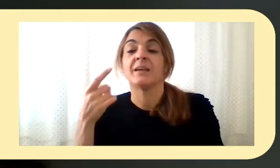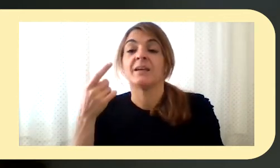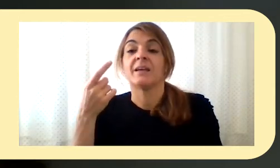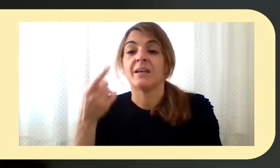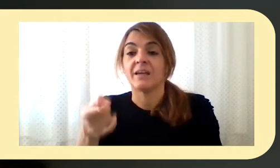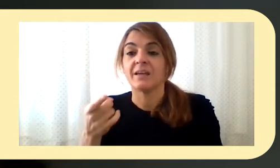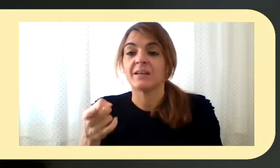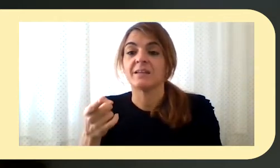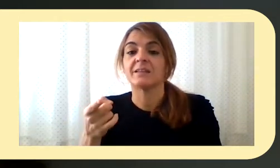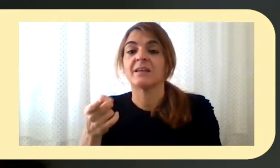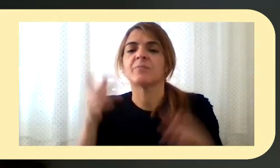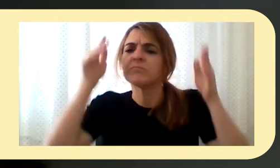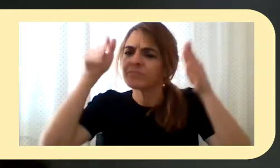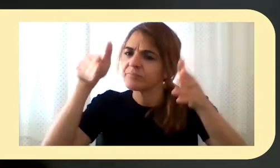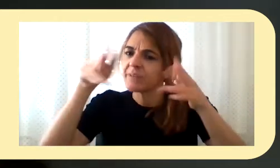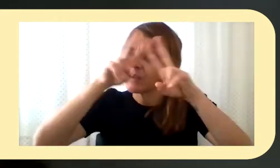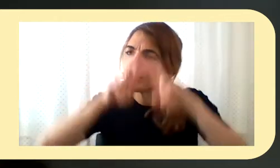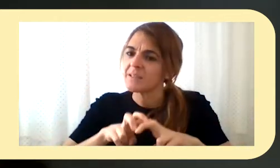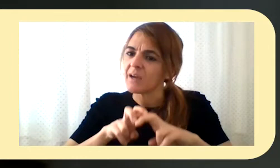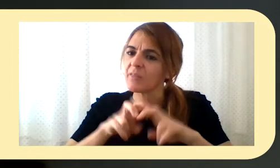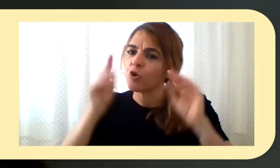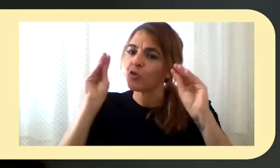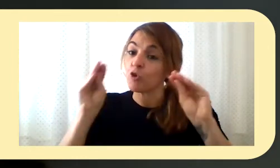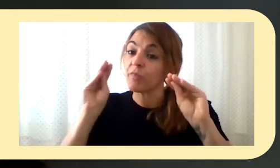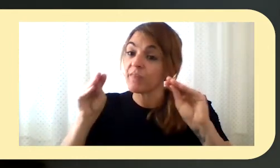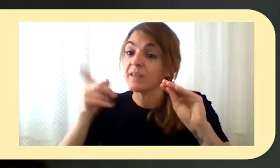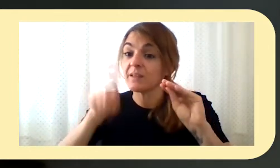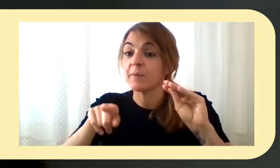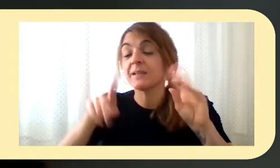Este CAPS está dedicado a la investigación y la docencia sobre temas de salud,